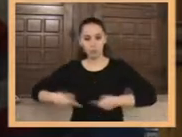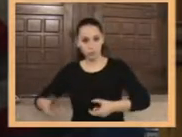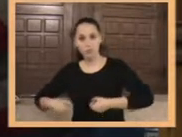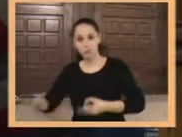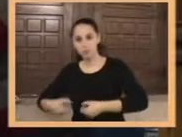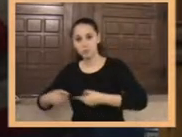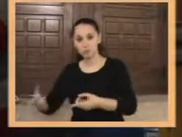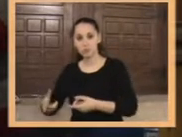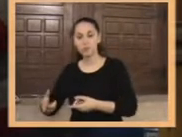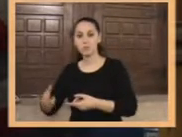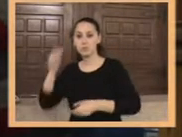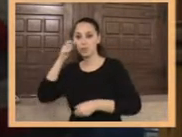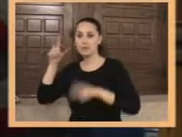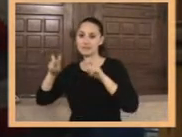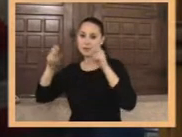sanitario.